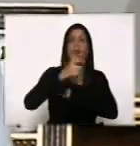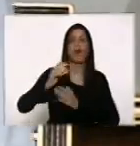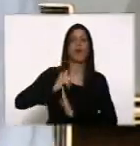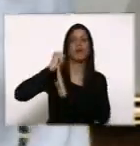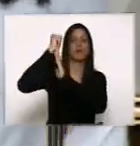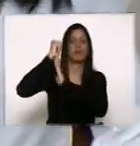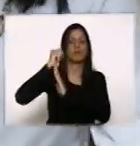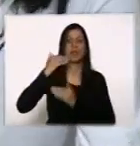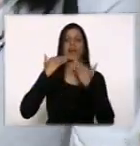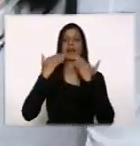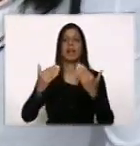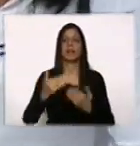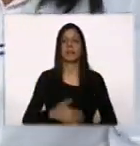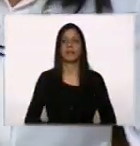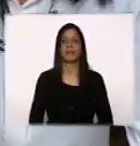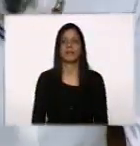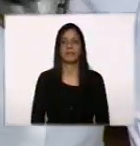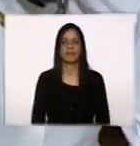Muchas gracias.